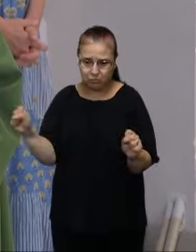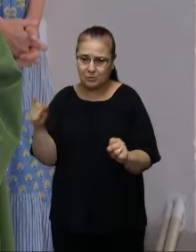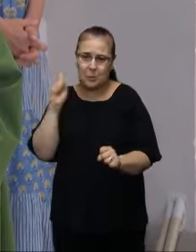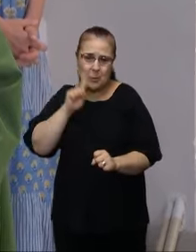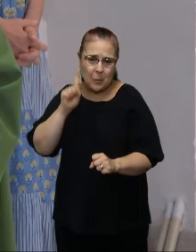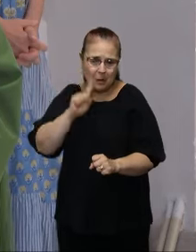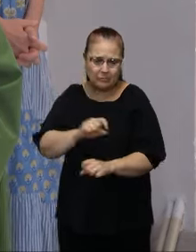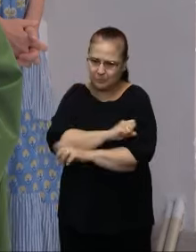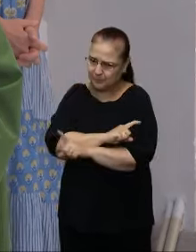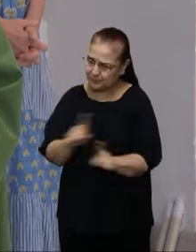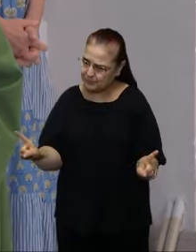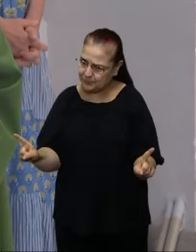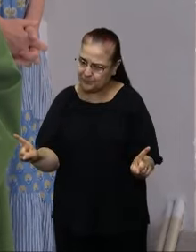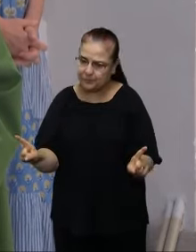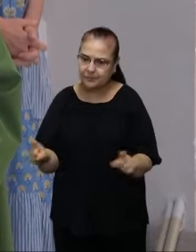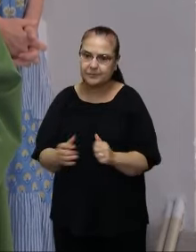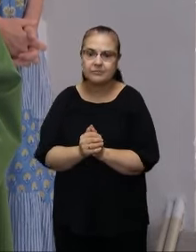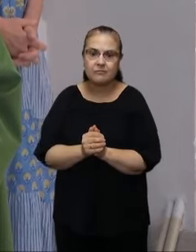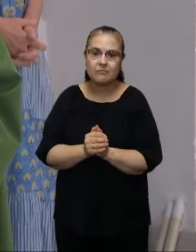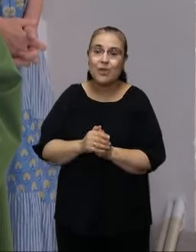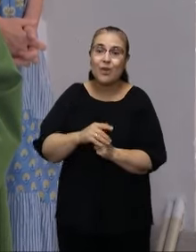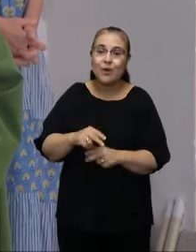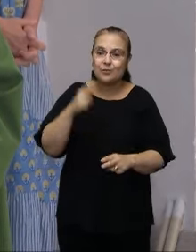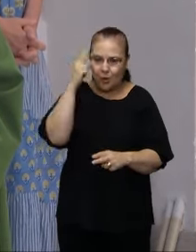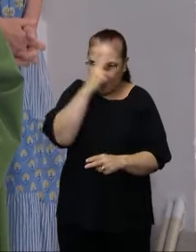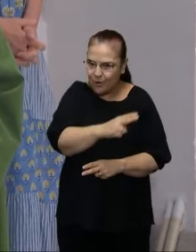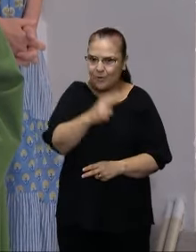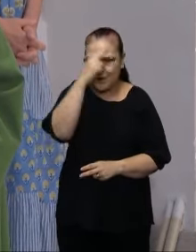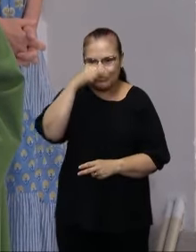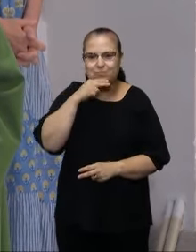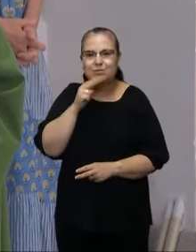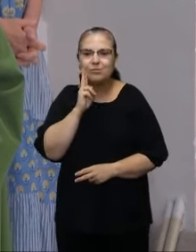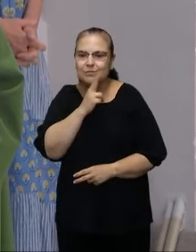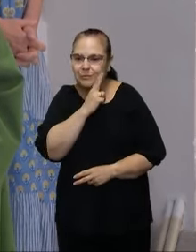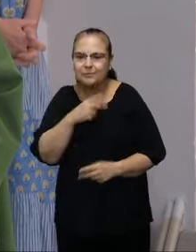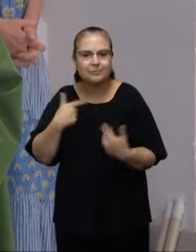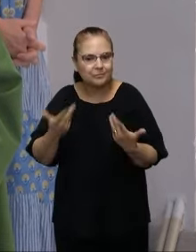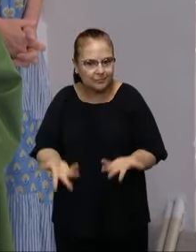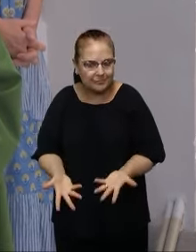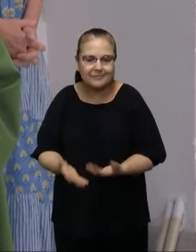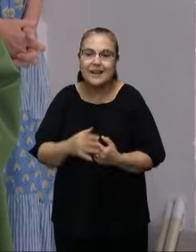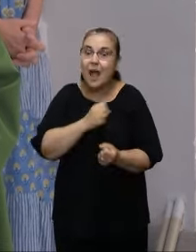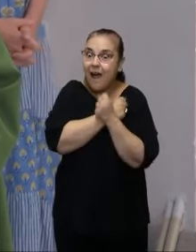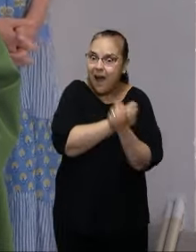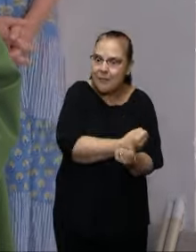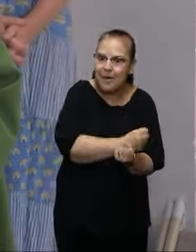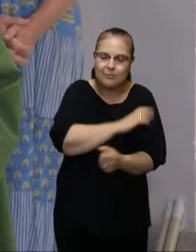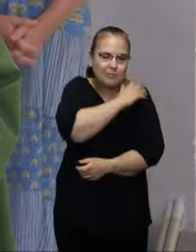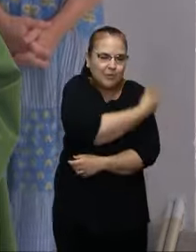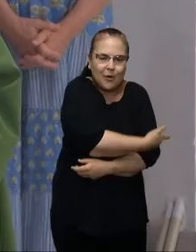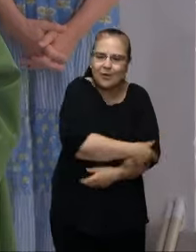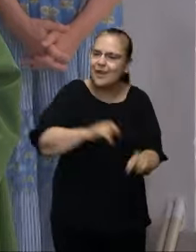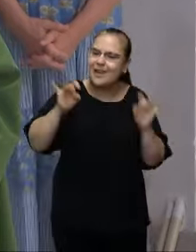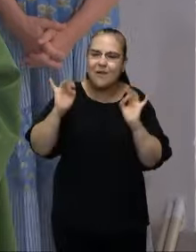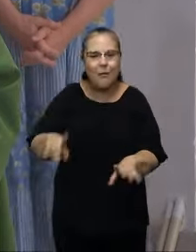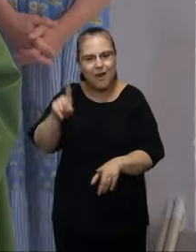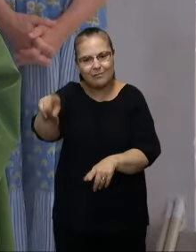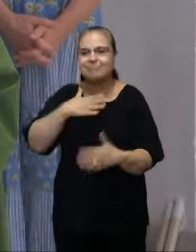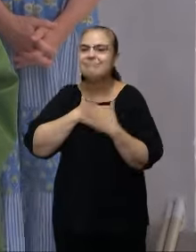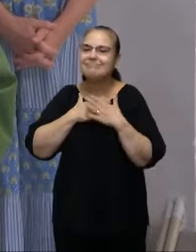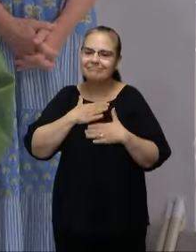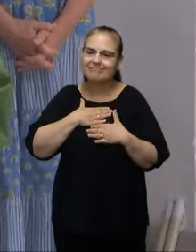falso testimonio, honra a tu padre y a tu madre, y ama a tu prójimo como a ti mismo.